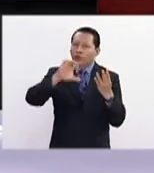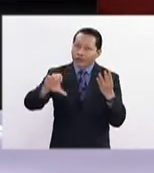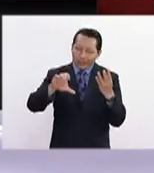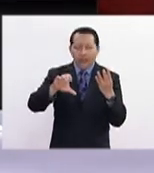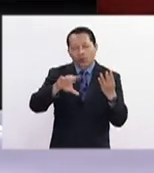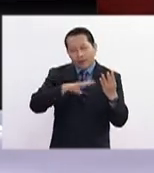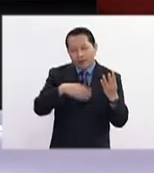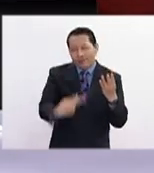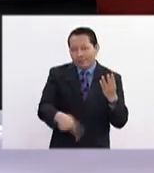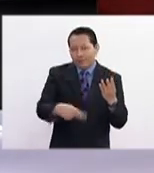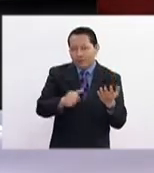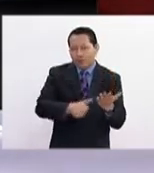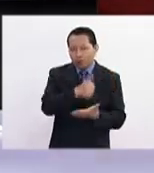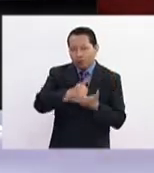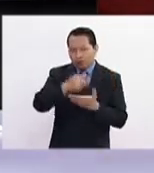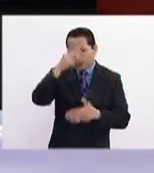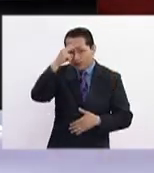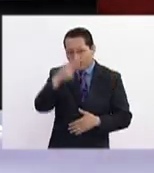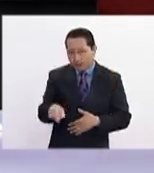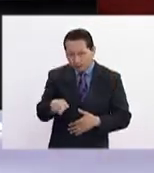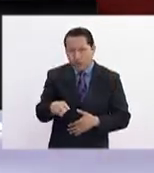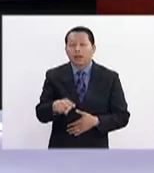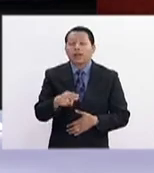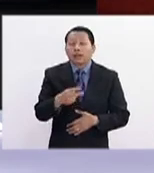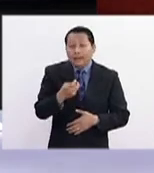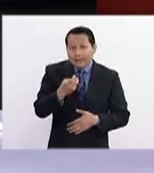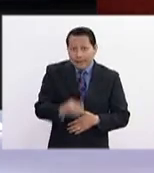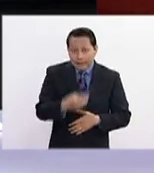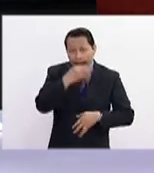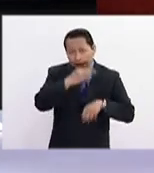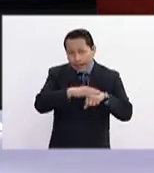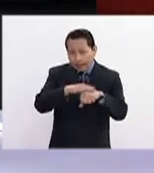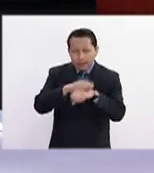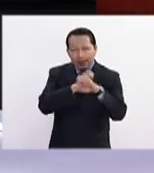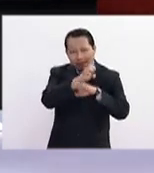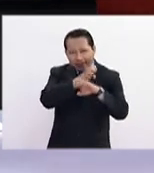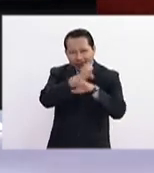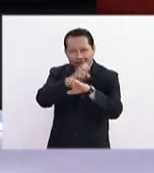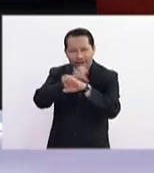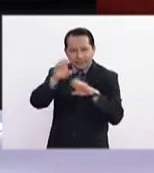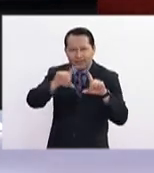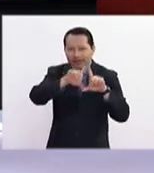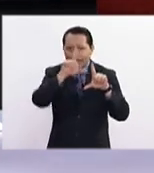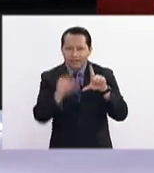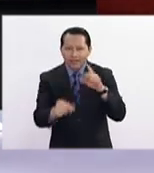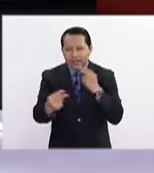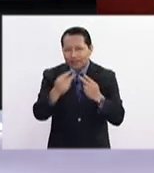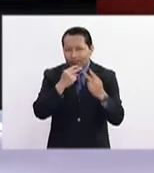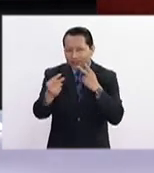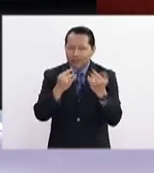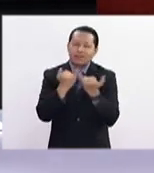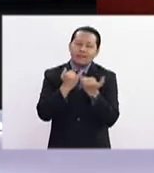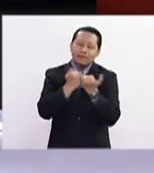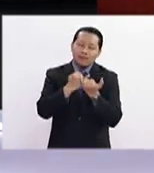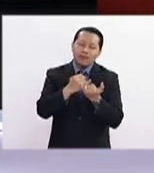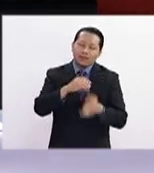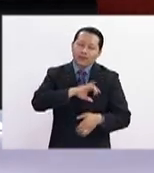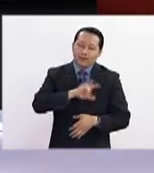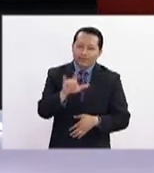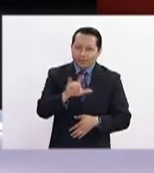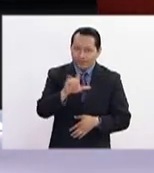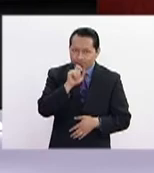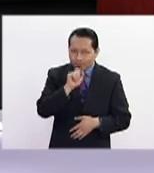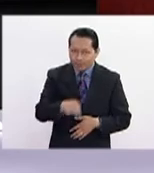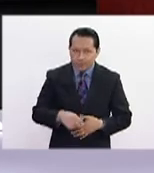la temperatura en la capital del país. Desde aquí, como siempre, un saludo muy afectuoso también a quienes nos están viendo en el interior de la República